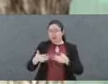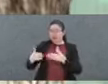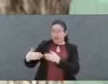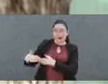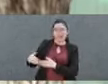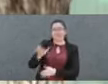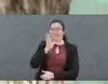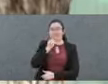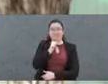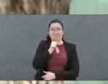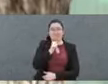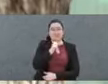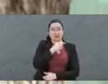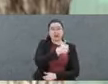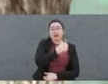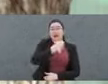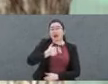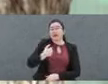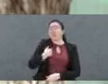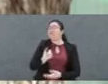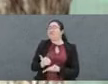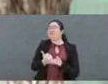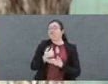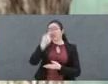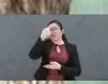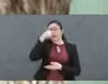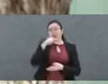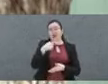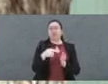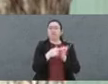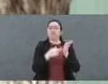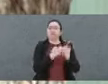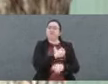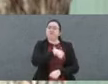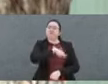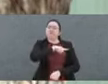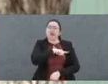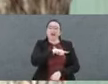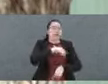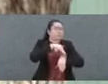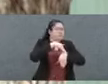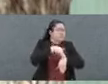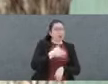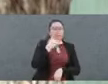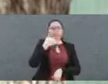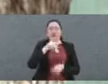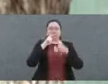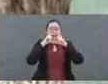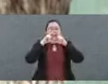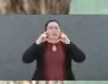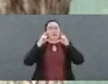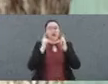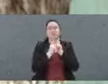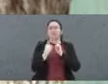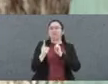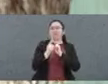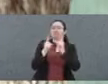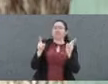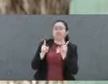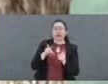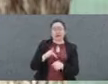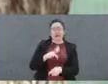nosotros, y eso es muy importante, guardar todas las medidas sanitarias, el uso de cubrebocas, sana distancia. Si nos sentimos mal o